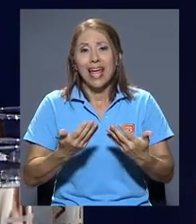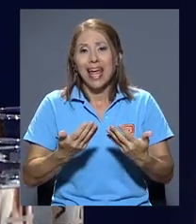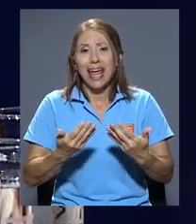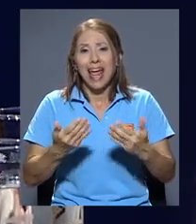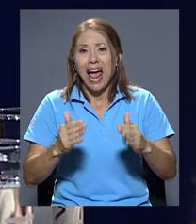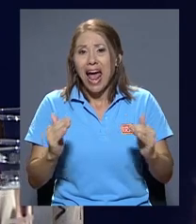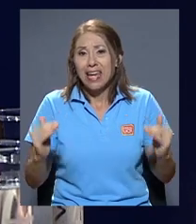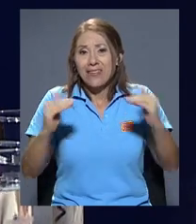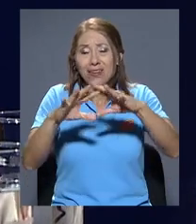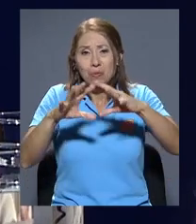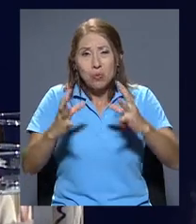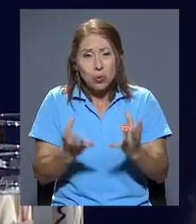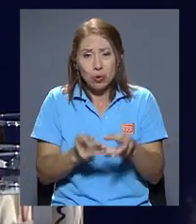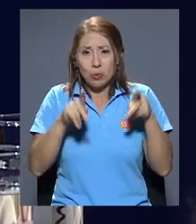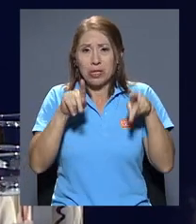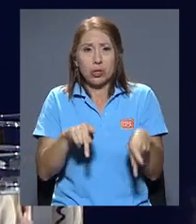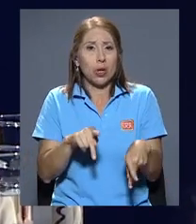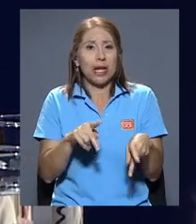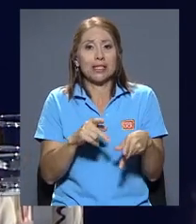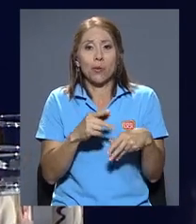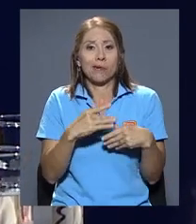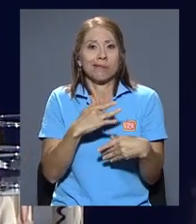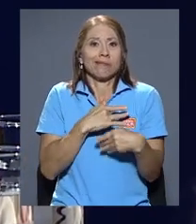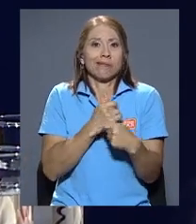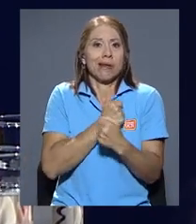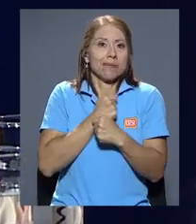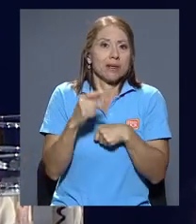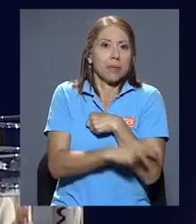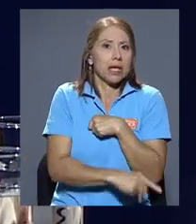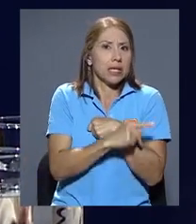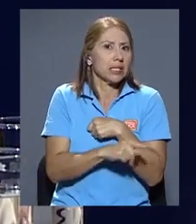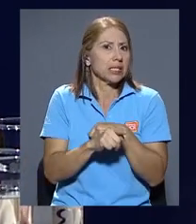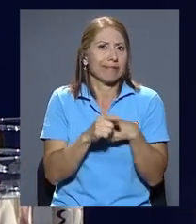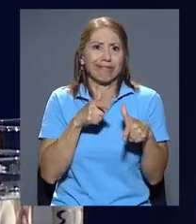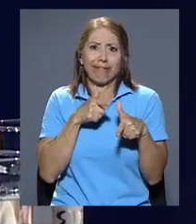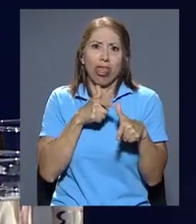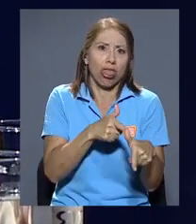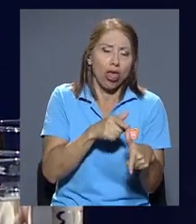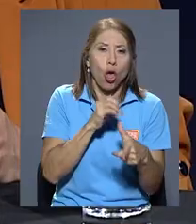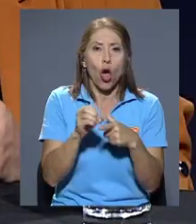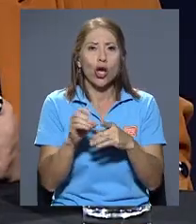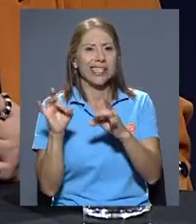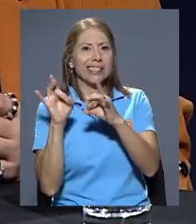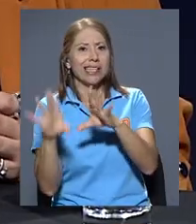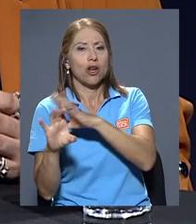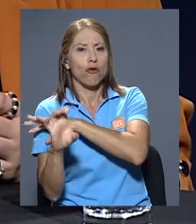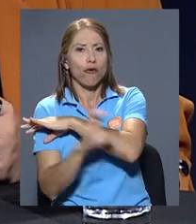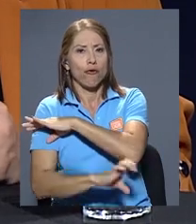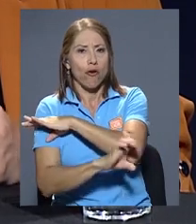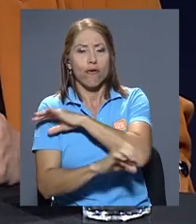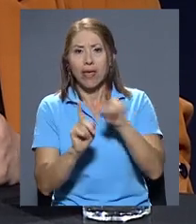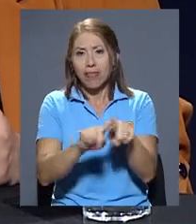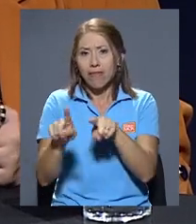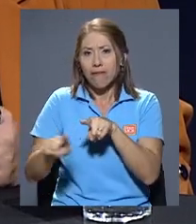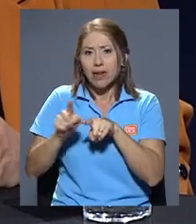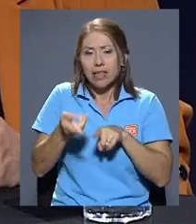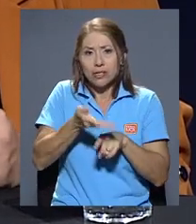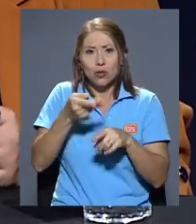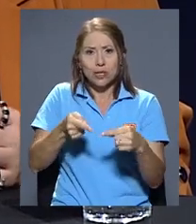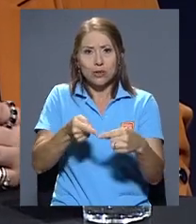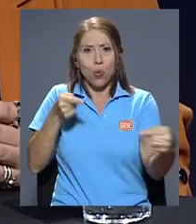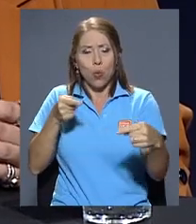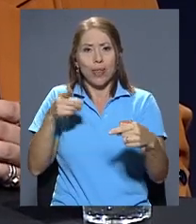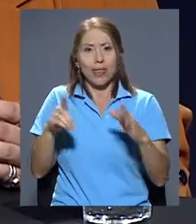nacionalismos extremos, de la xenofobia y de todas estas acciones que van en contra de los derechos humanos.